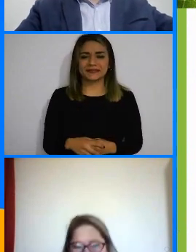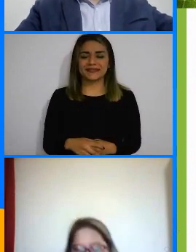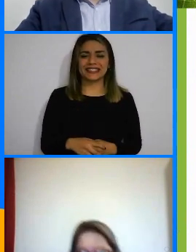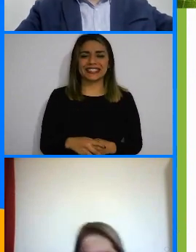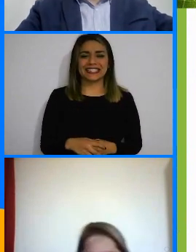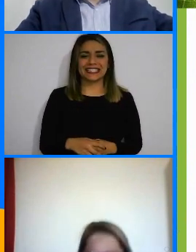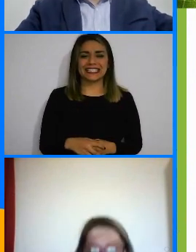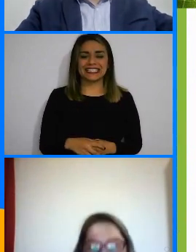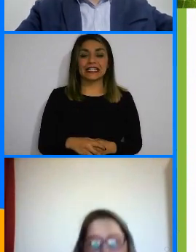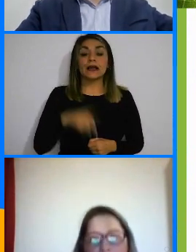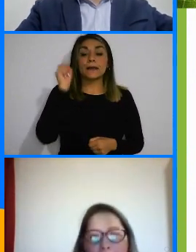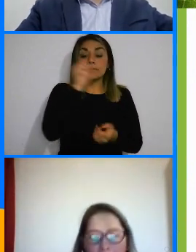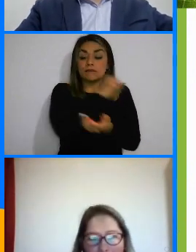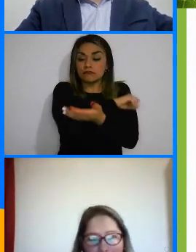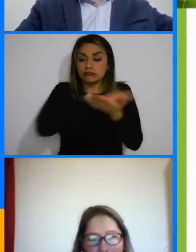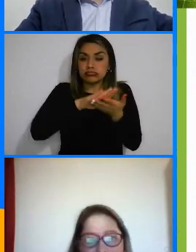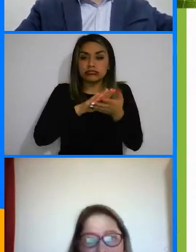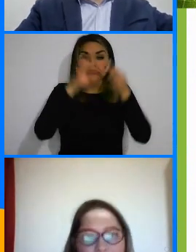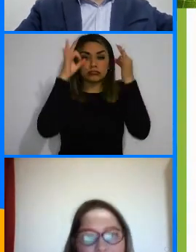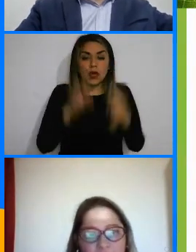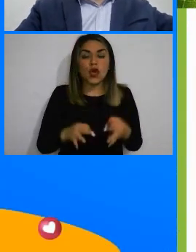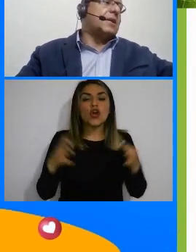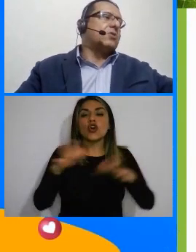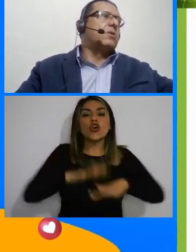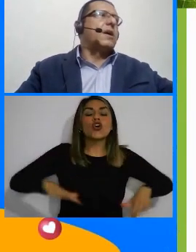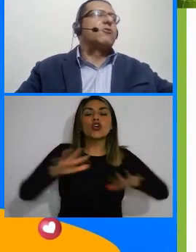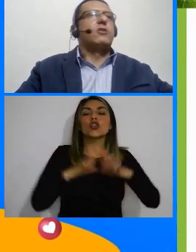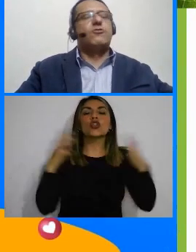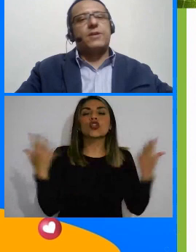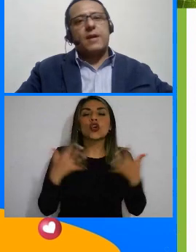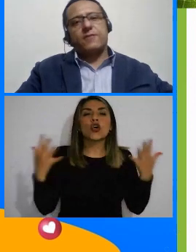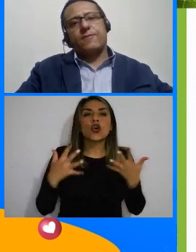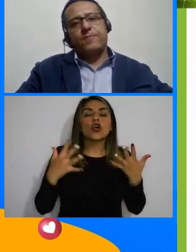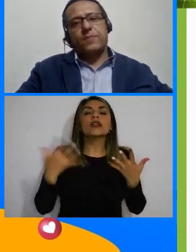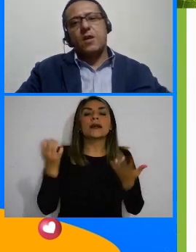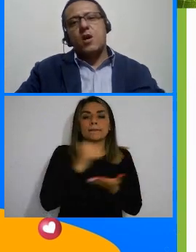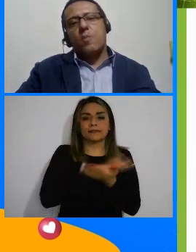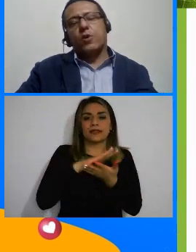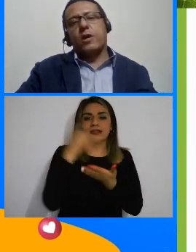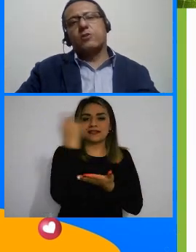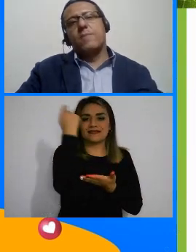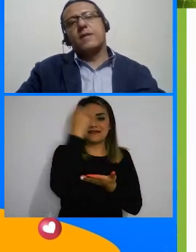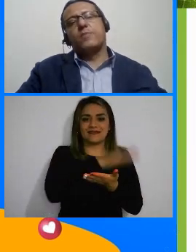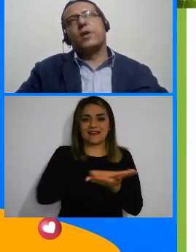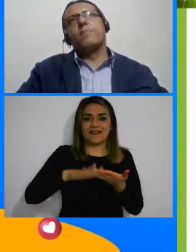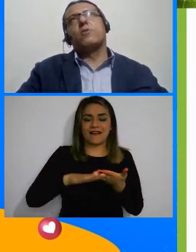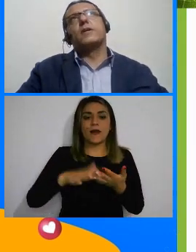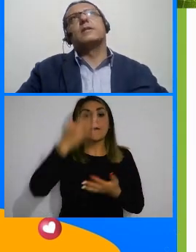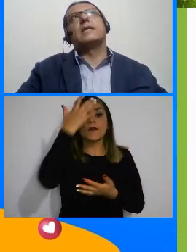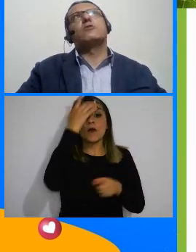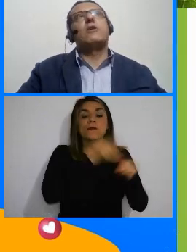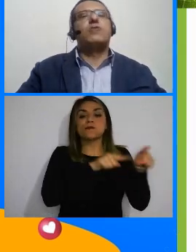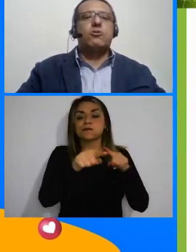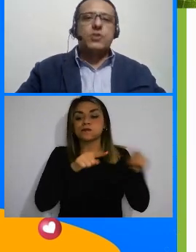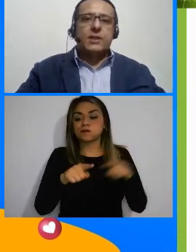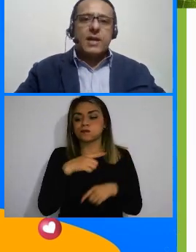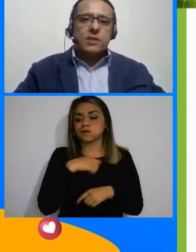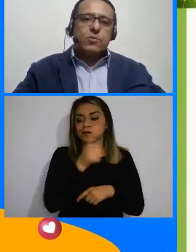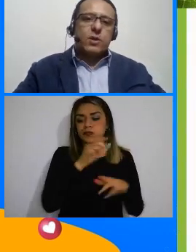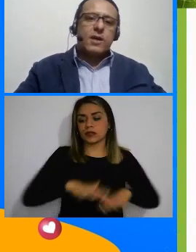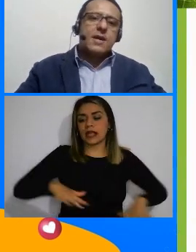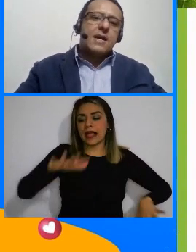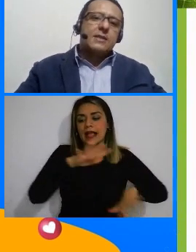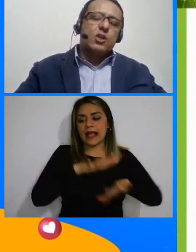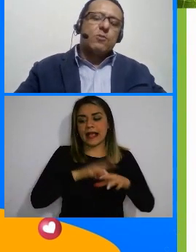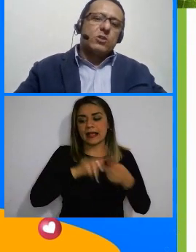Pues las llanuras como tal son las que están ubicadas en la zona de los llanos orientales. Porque los demás, por ejemplo, es la zona de los llanos